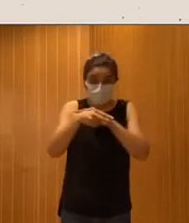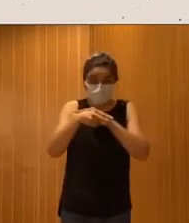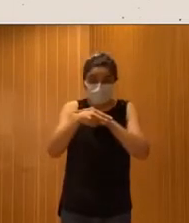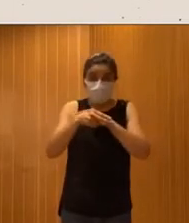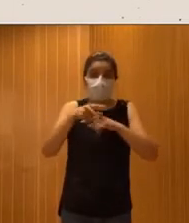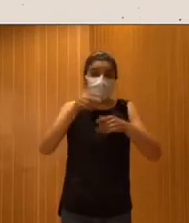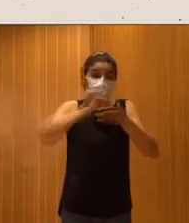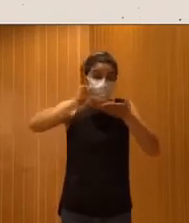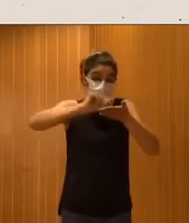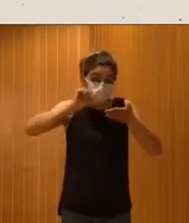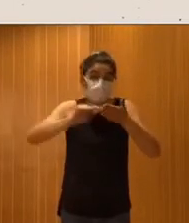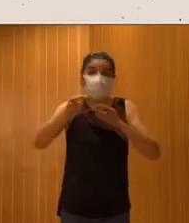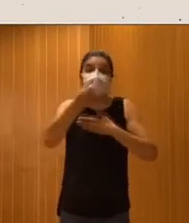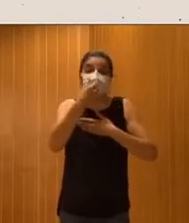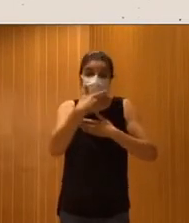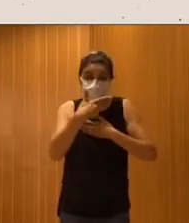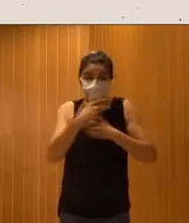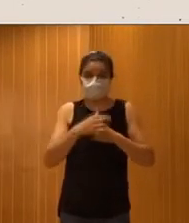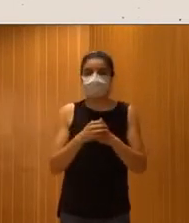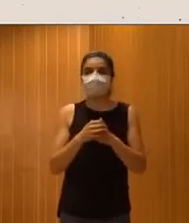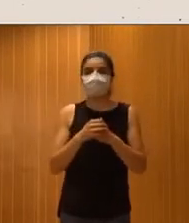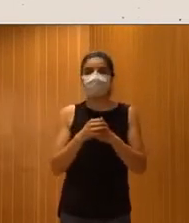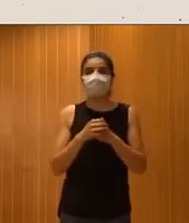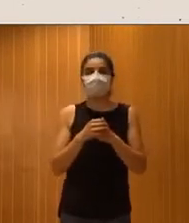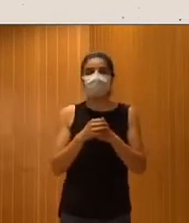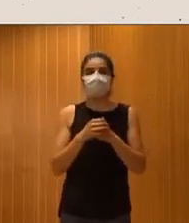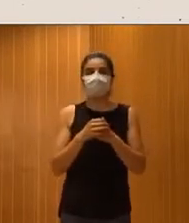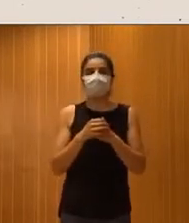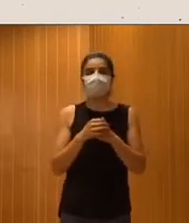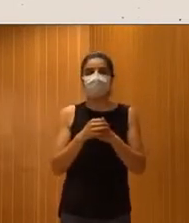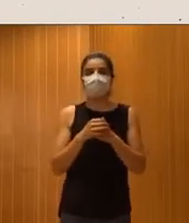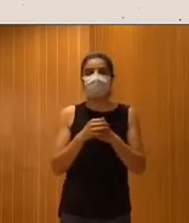evitación de la restricción o sujeción química.